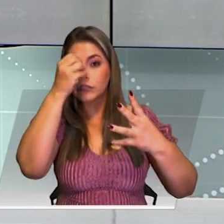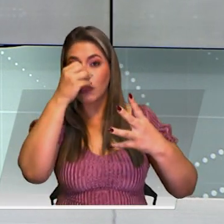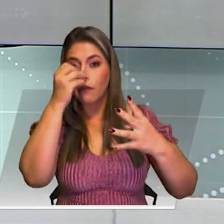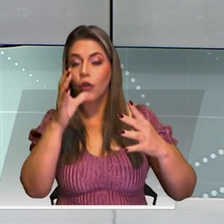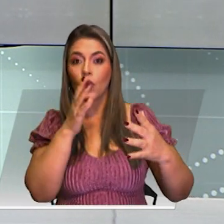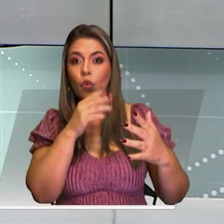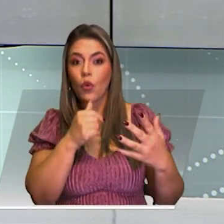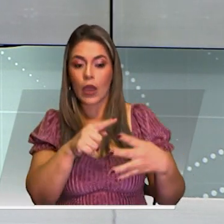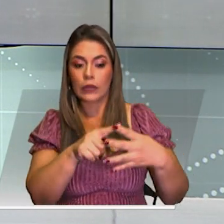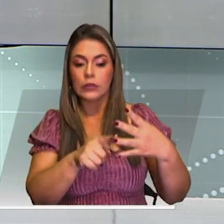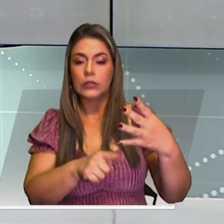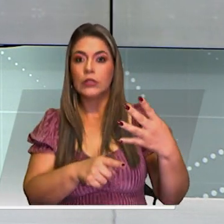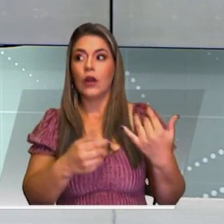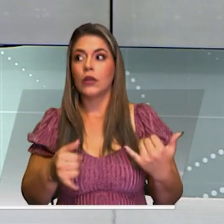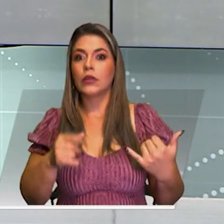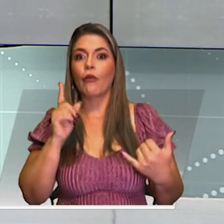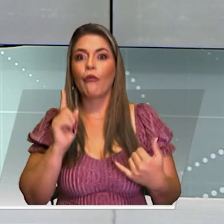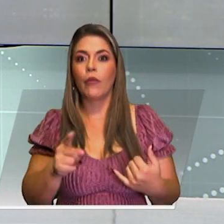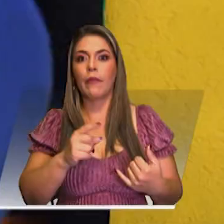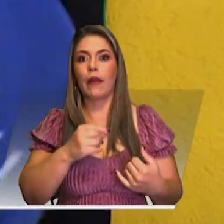siendo consumido a mayor velocidad.